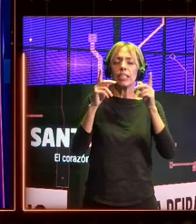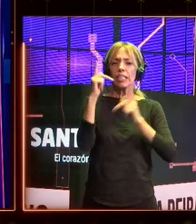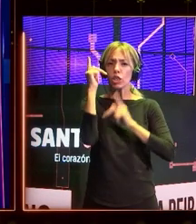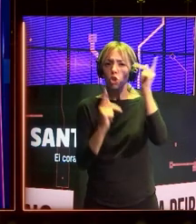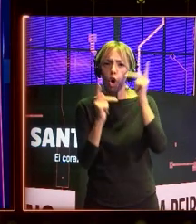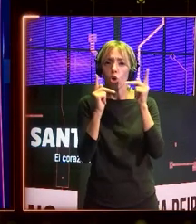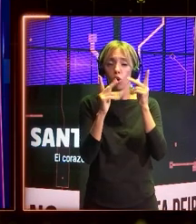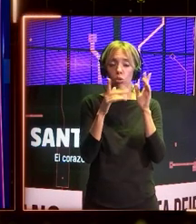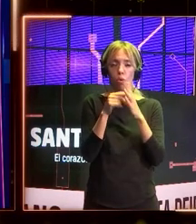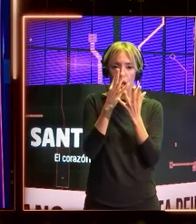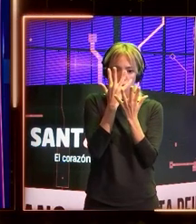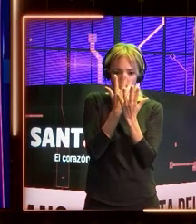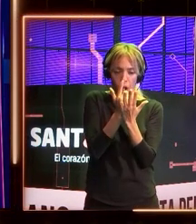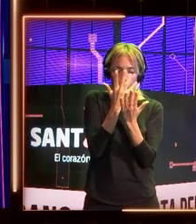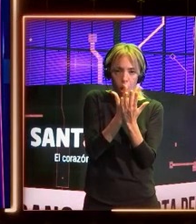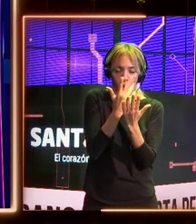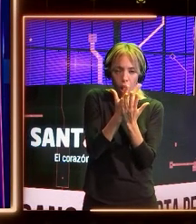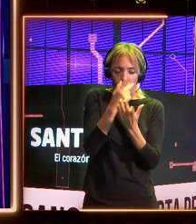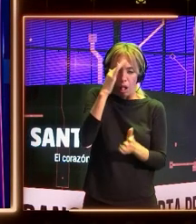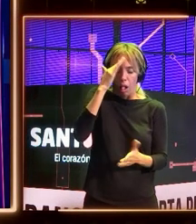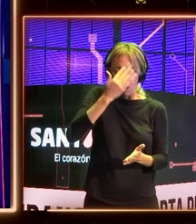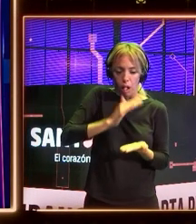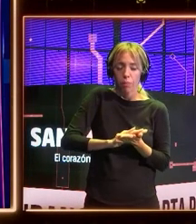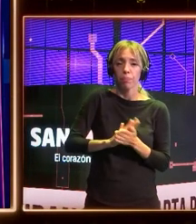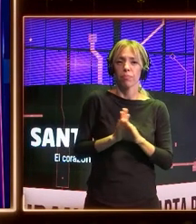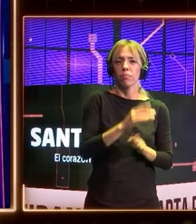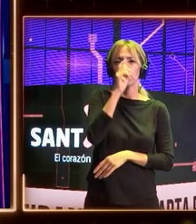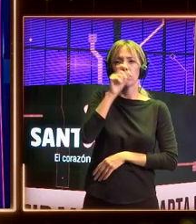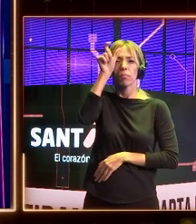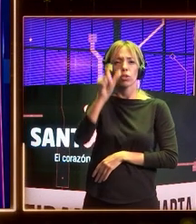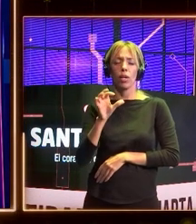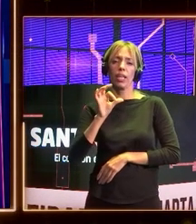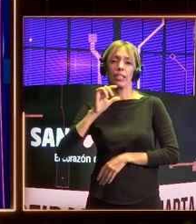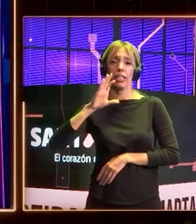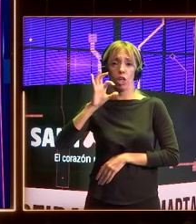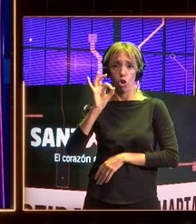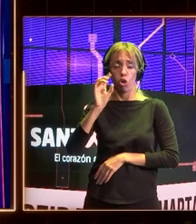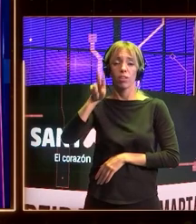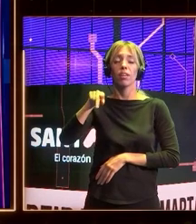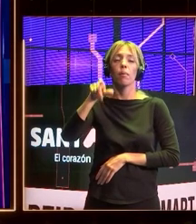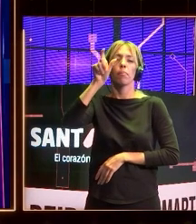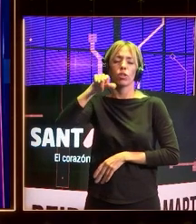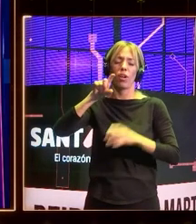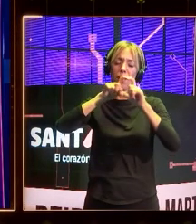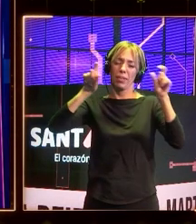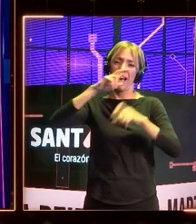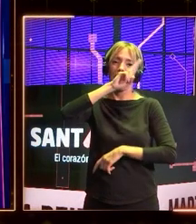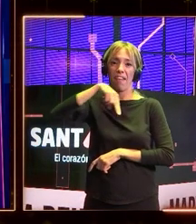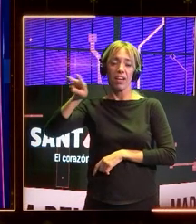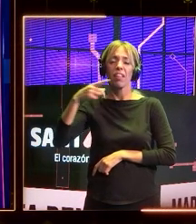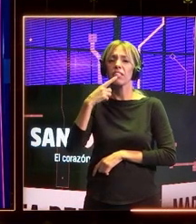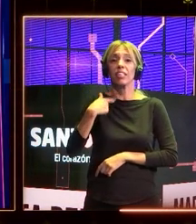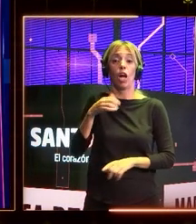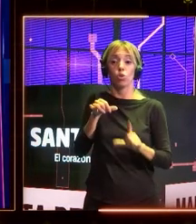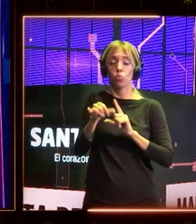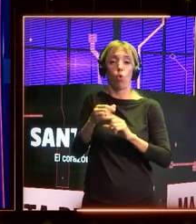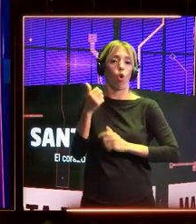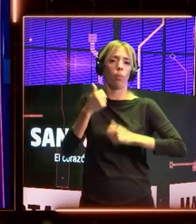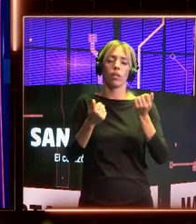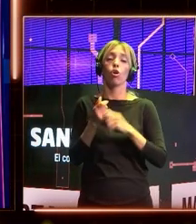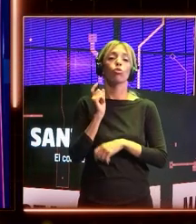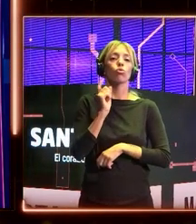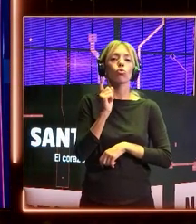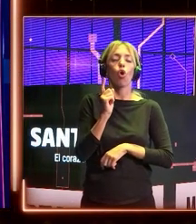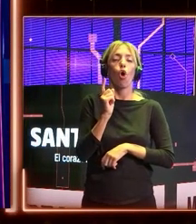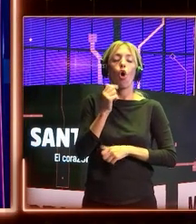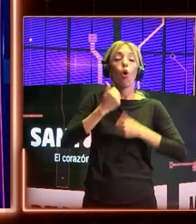tú antes. De hecho, recuerdo a un CEO, al penúltimo CEO de Netflix, diciendo que ya no competían con YouTube, que ya solo competían con el